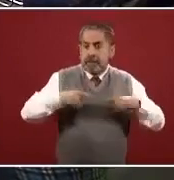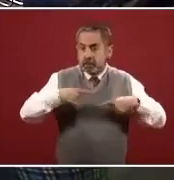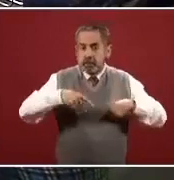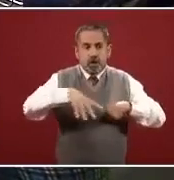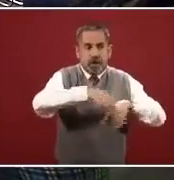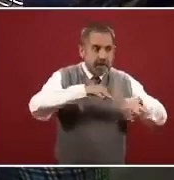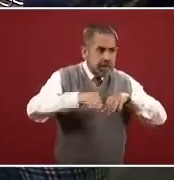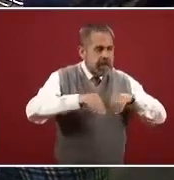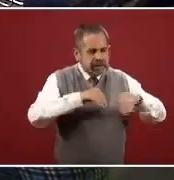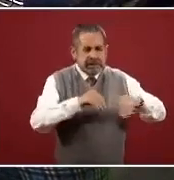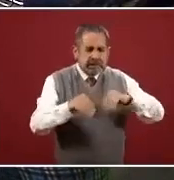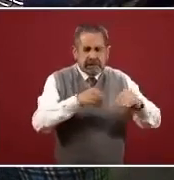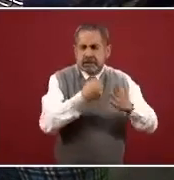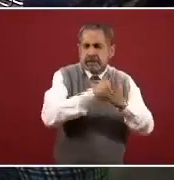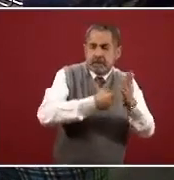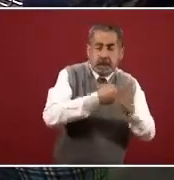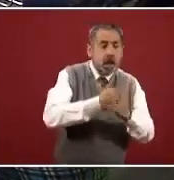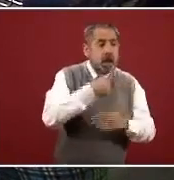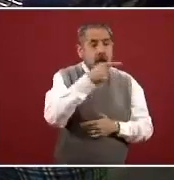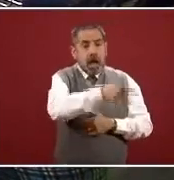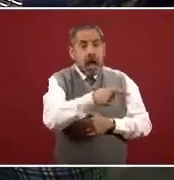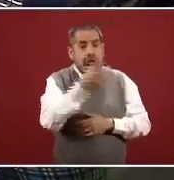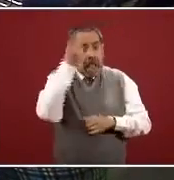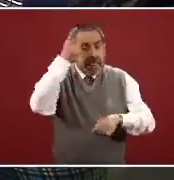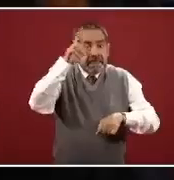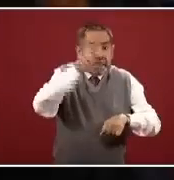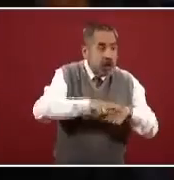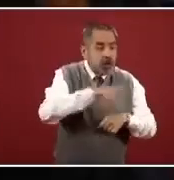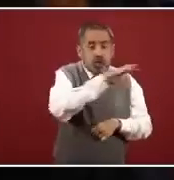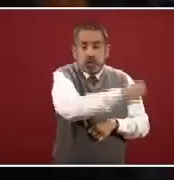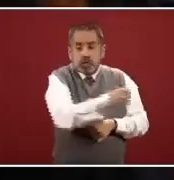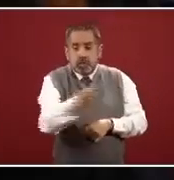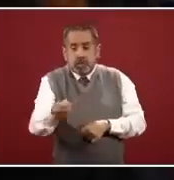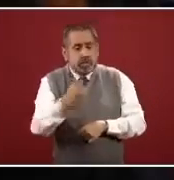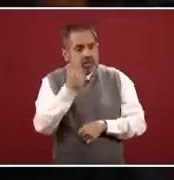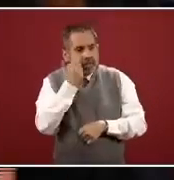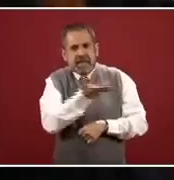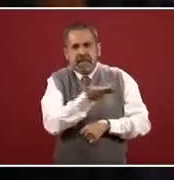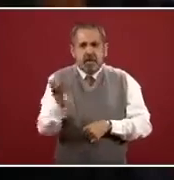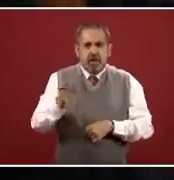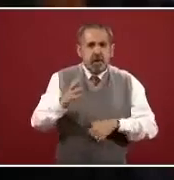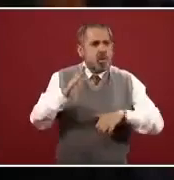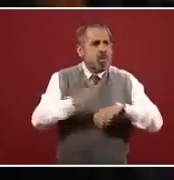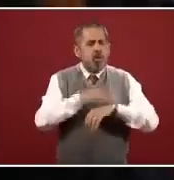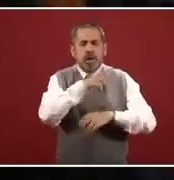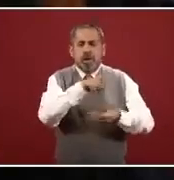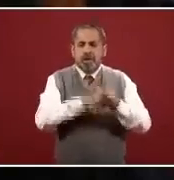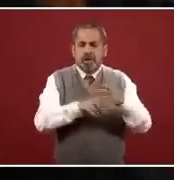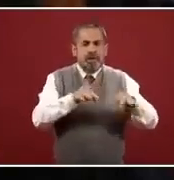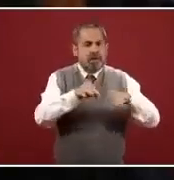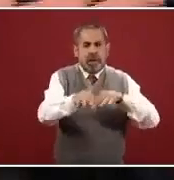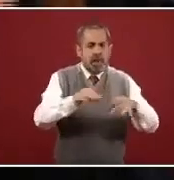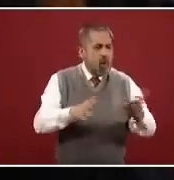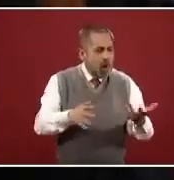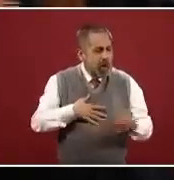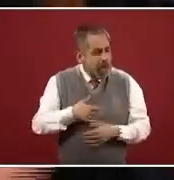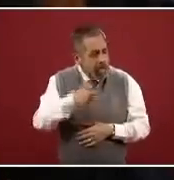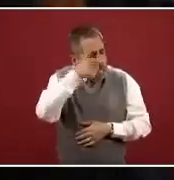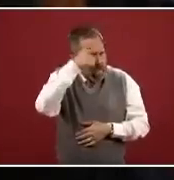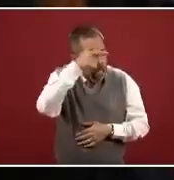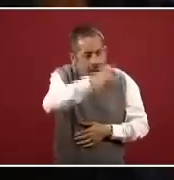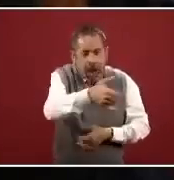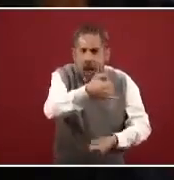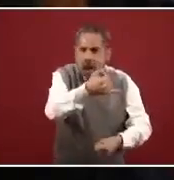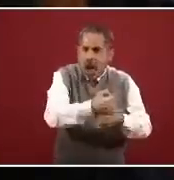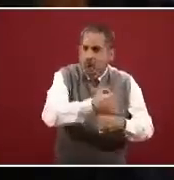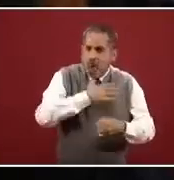que pidieron, incluso sacaron al director del instituto, porque tienen formas de trabajo que uno nunca se imaginaría que hay, ¿no?